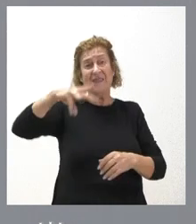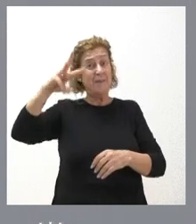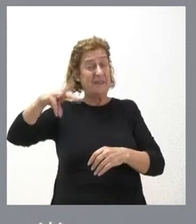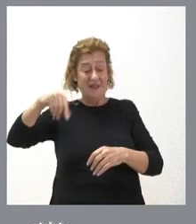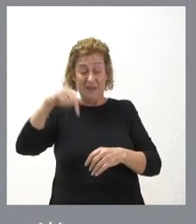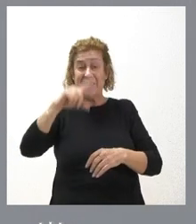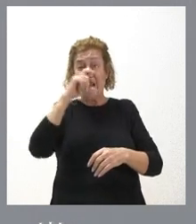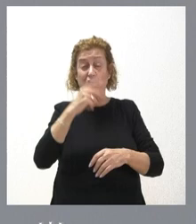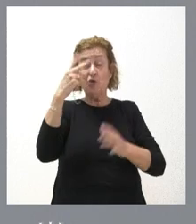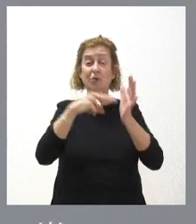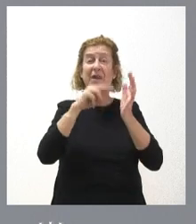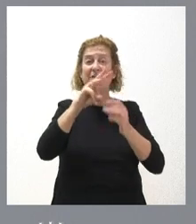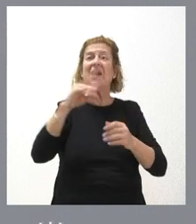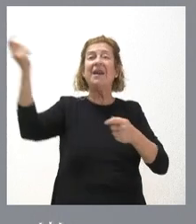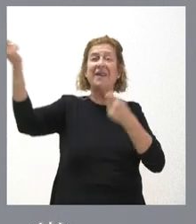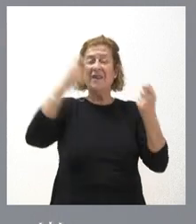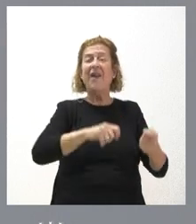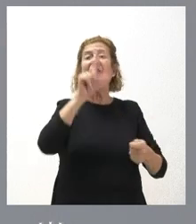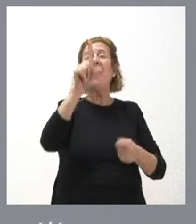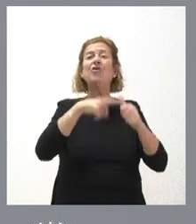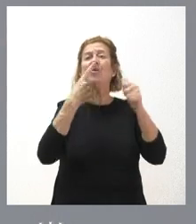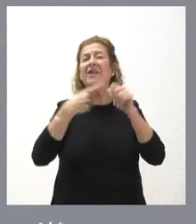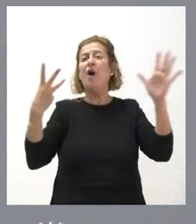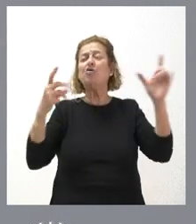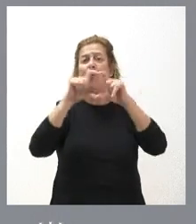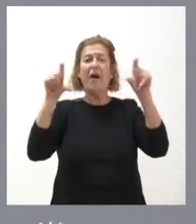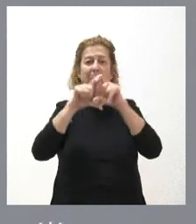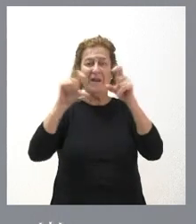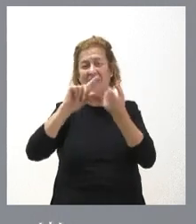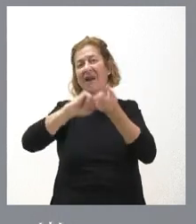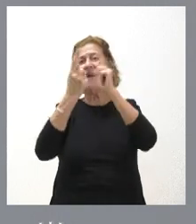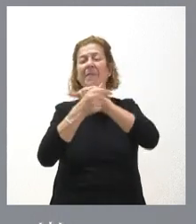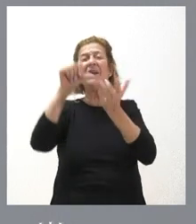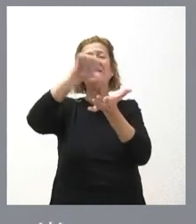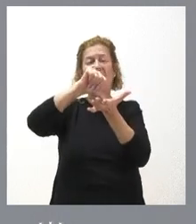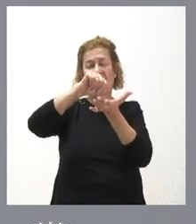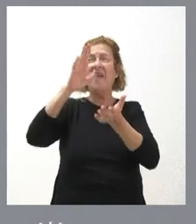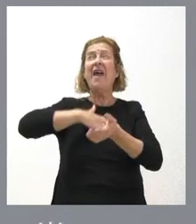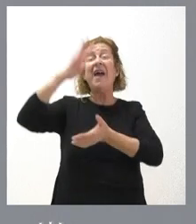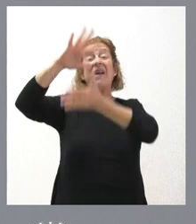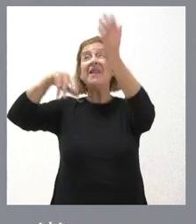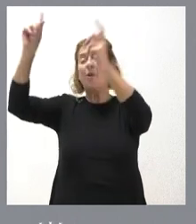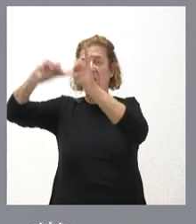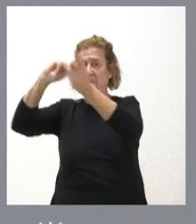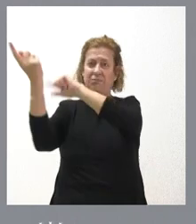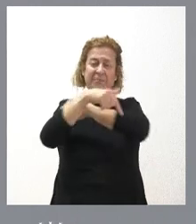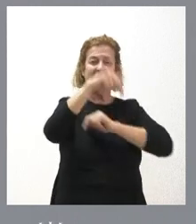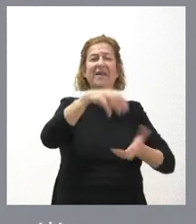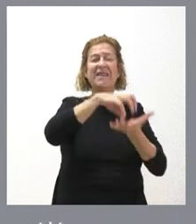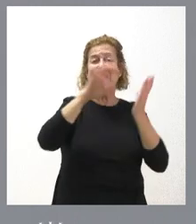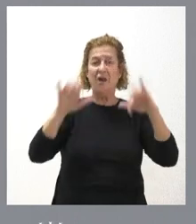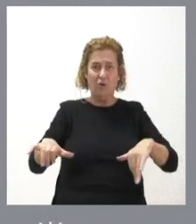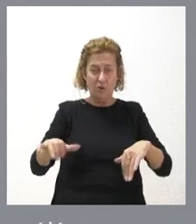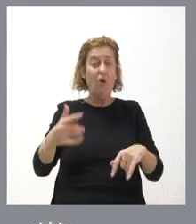este año 2023 son 138 las empresas que cambiaron su sede social desde de Cataluña hacia Castilla y león